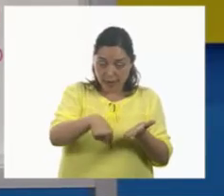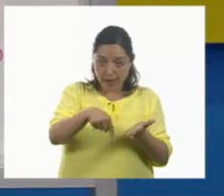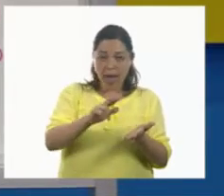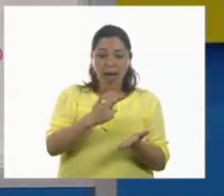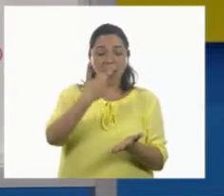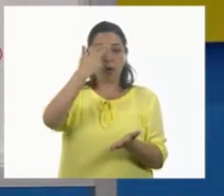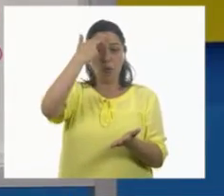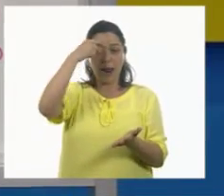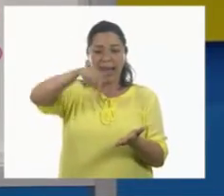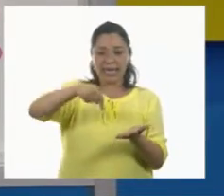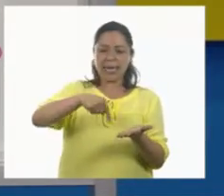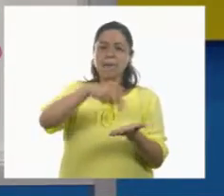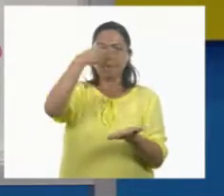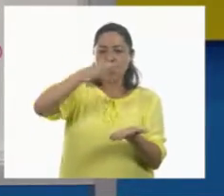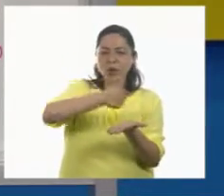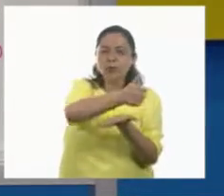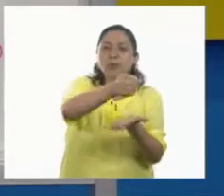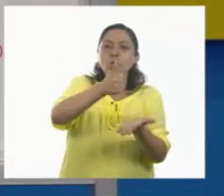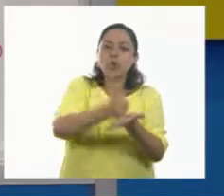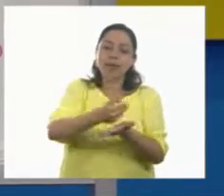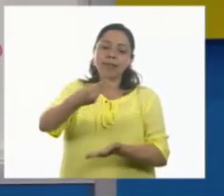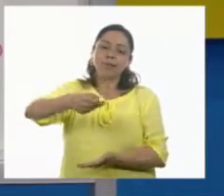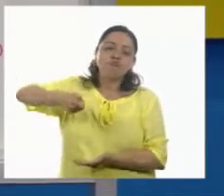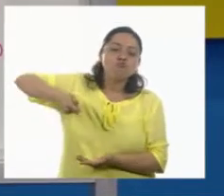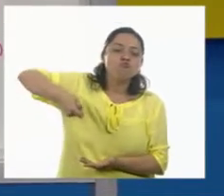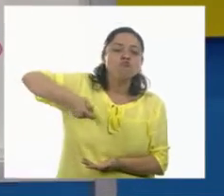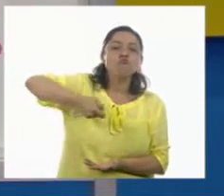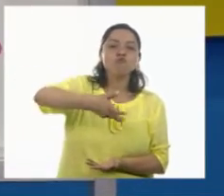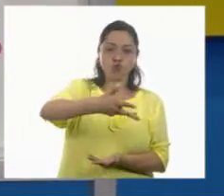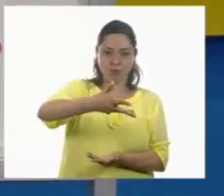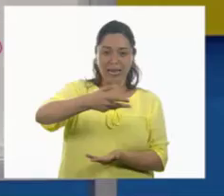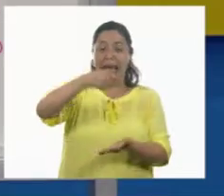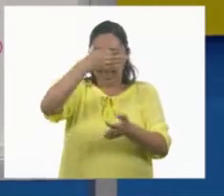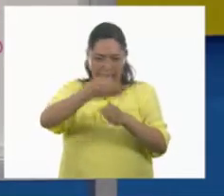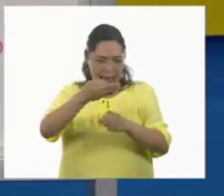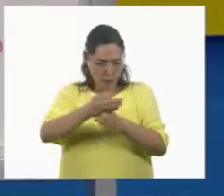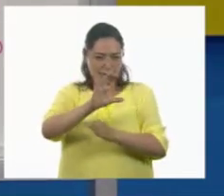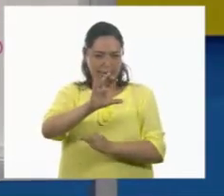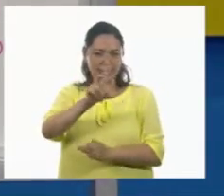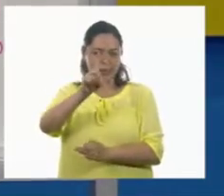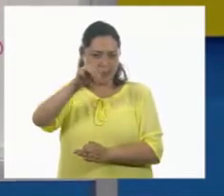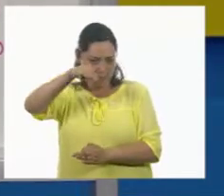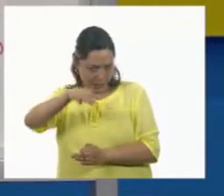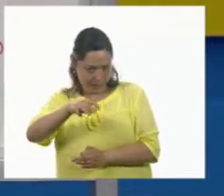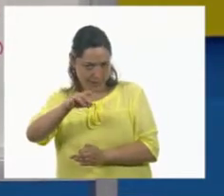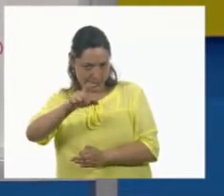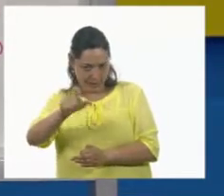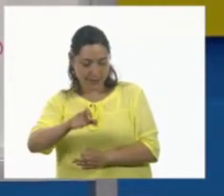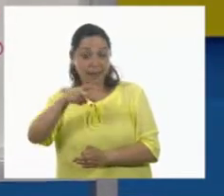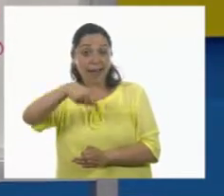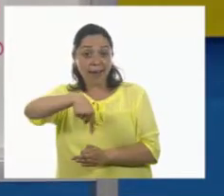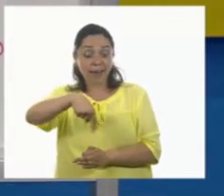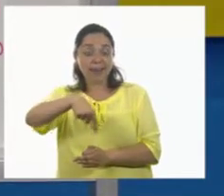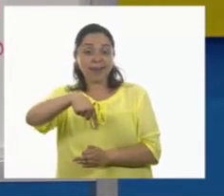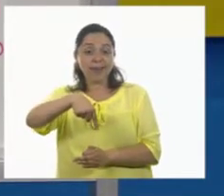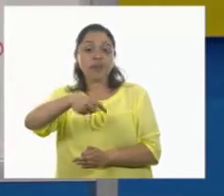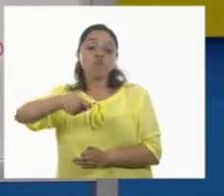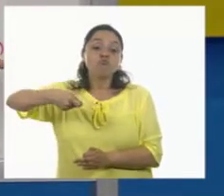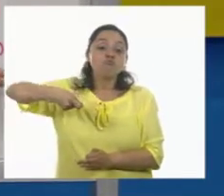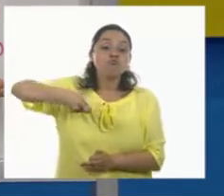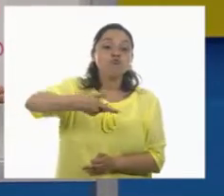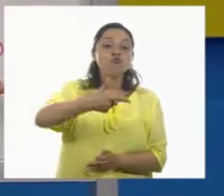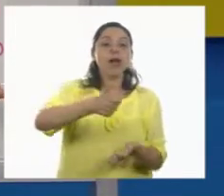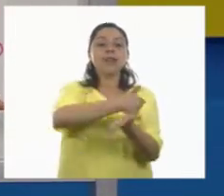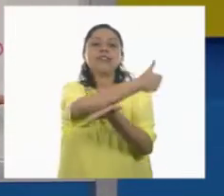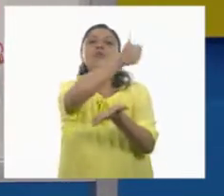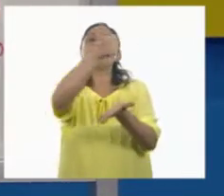la Ciudad de México, la ciudad, la que actualmente es la Ciudad de México, en aquella época se le llamaba la Ciudad de